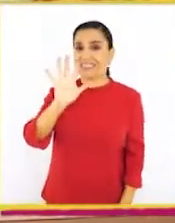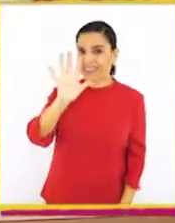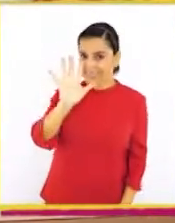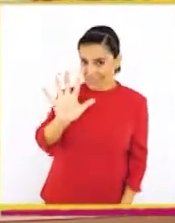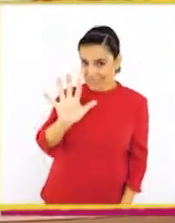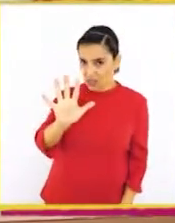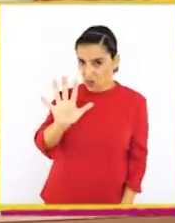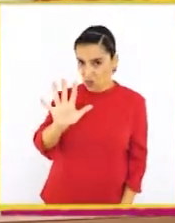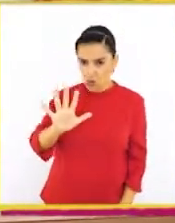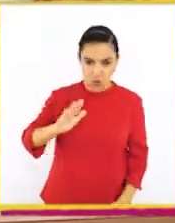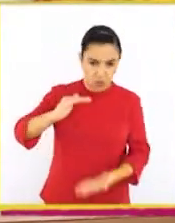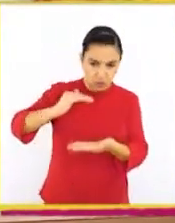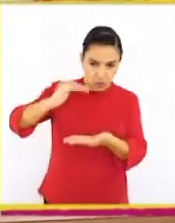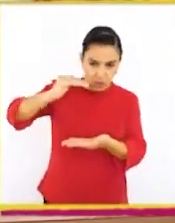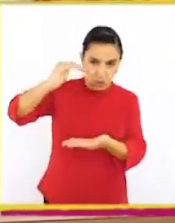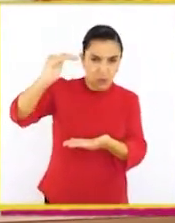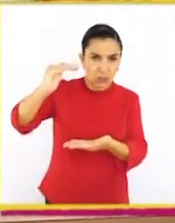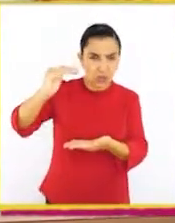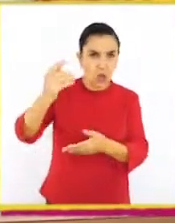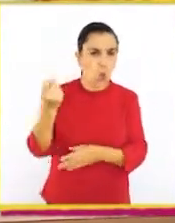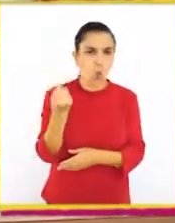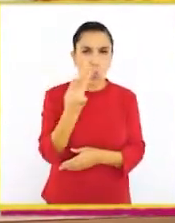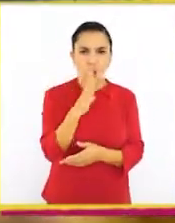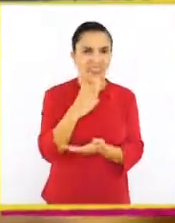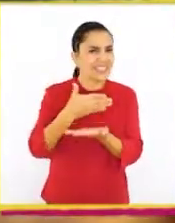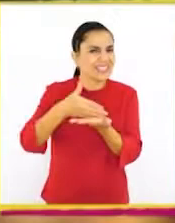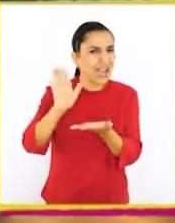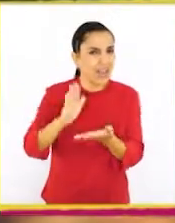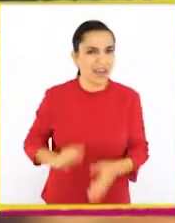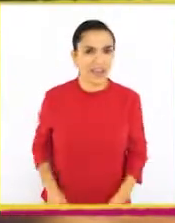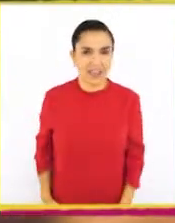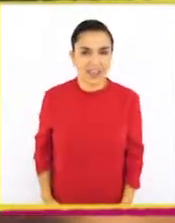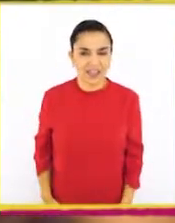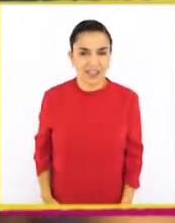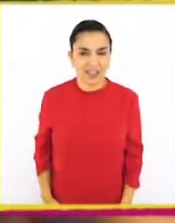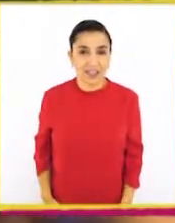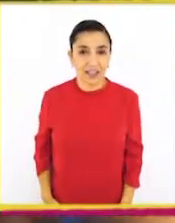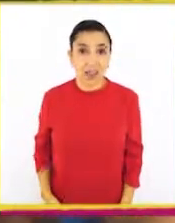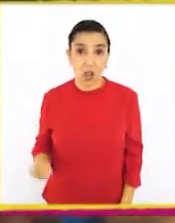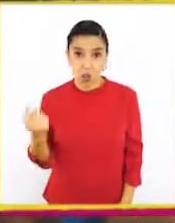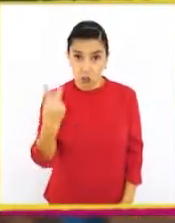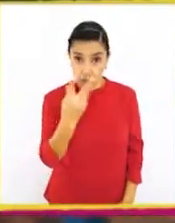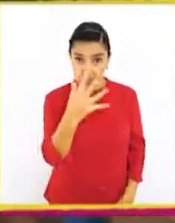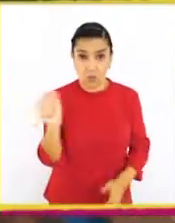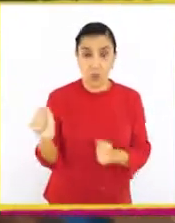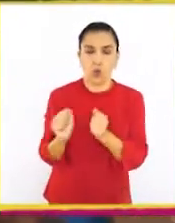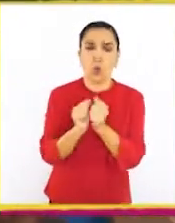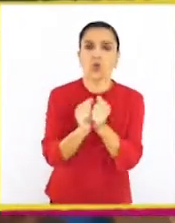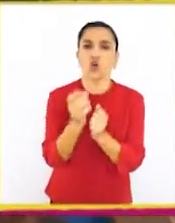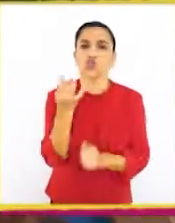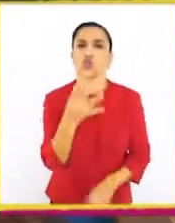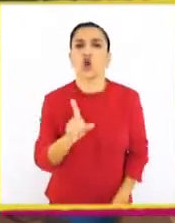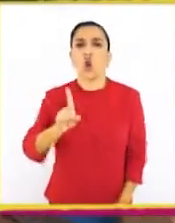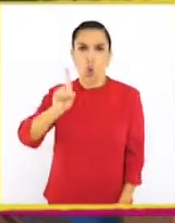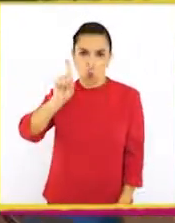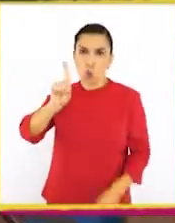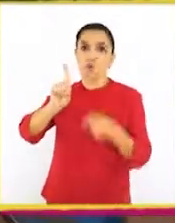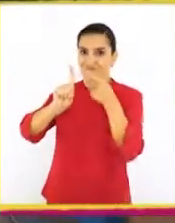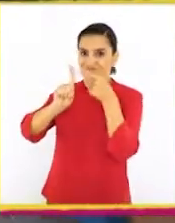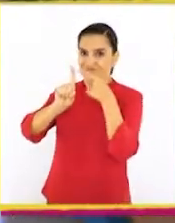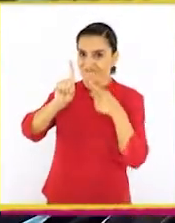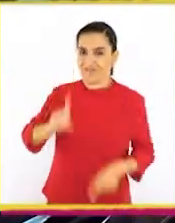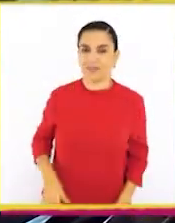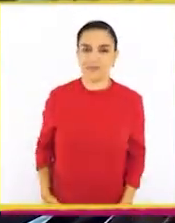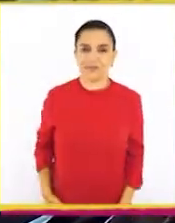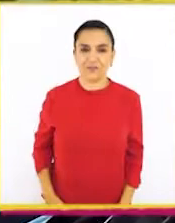tenemos cinco frazadas, ¿cuántas tenemos que sacar? Contemos juntos hasta que solo quede un